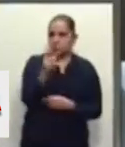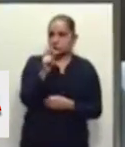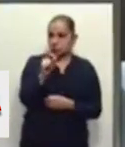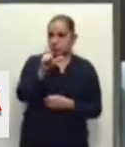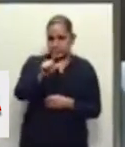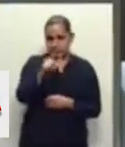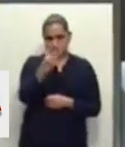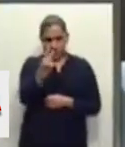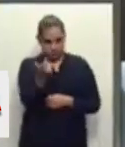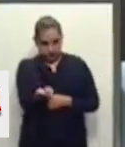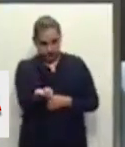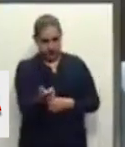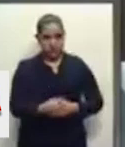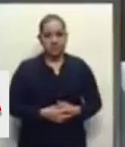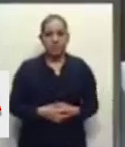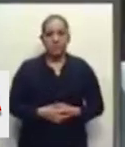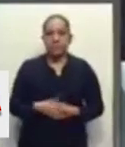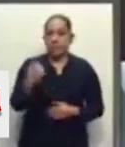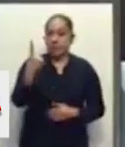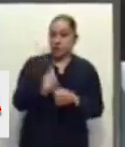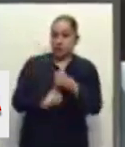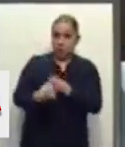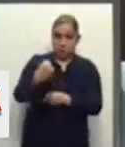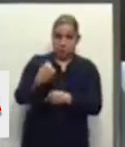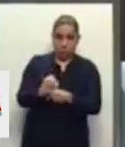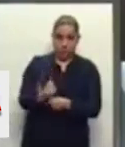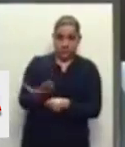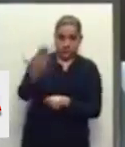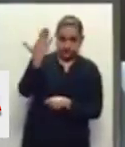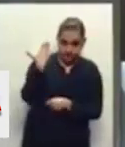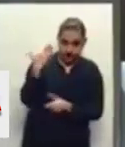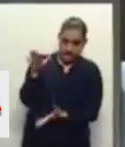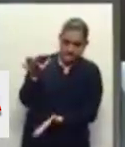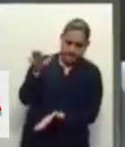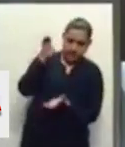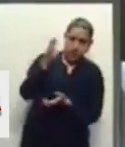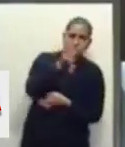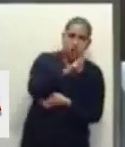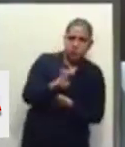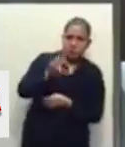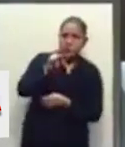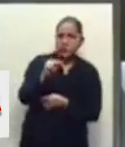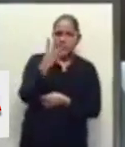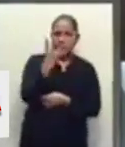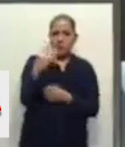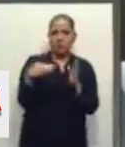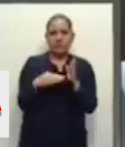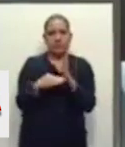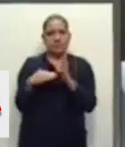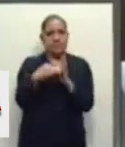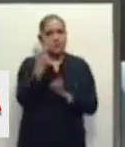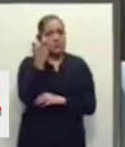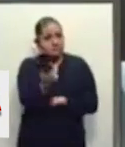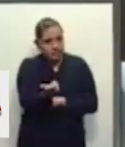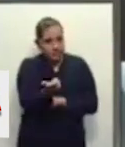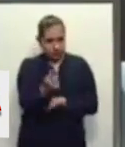pesos. El año pasado se obtuvieron 284 mil millones de pesos